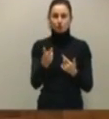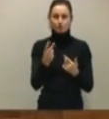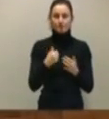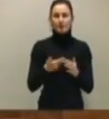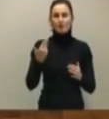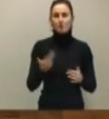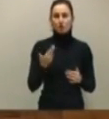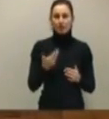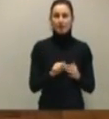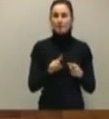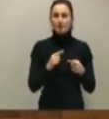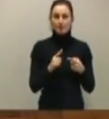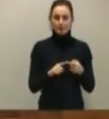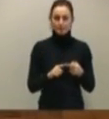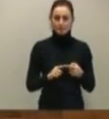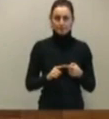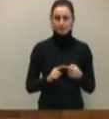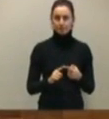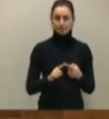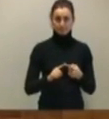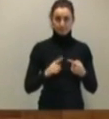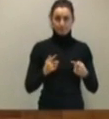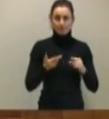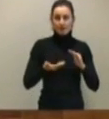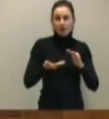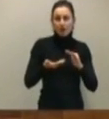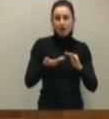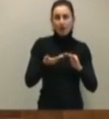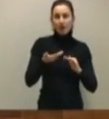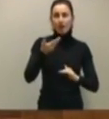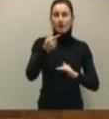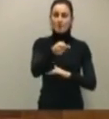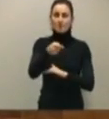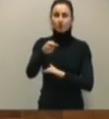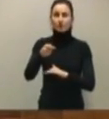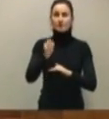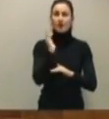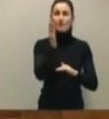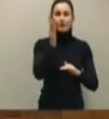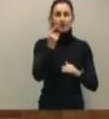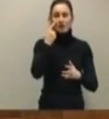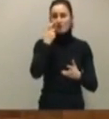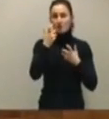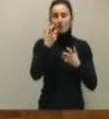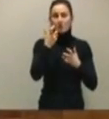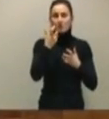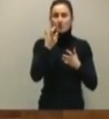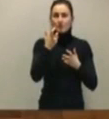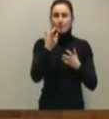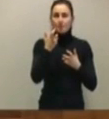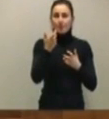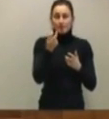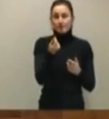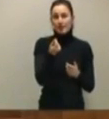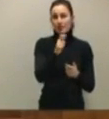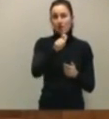importantes. La primera, las verdaderas subidas impositivas que han repercutido de manera notable y repercuten de manera notable en los